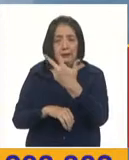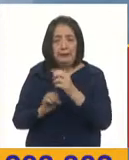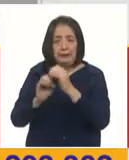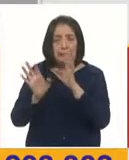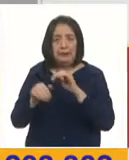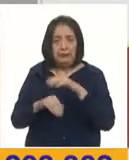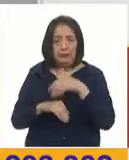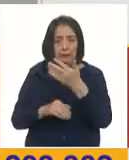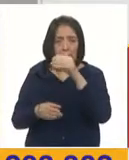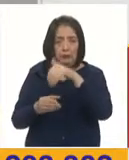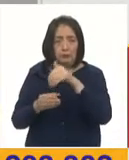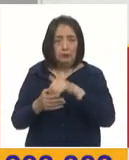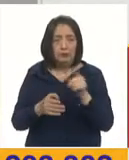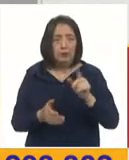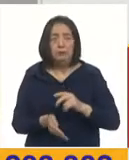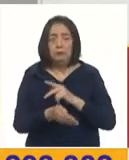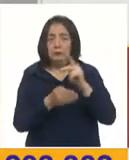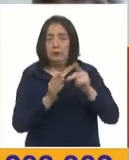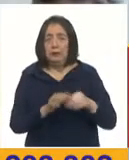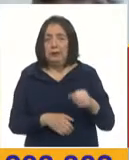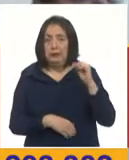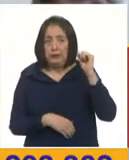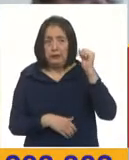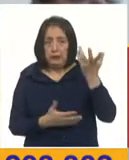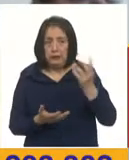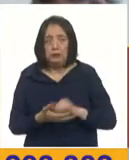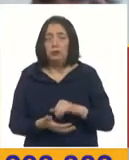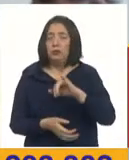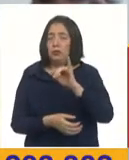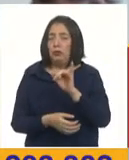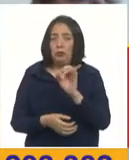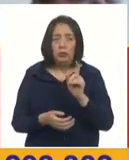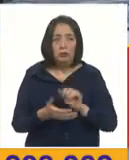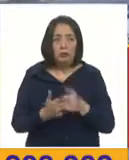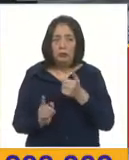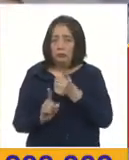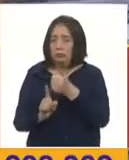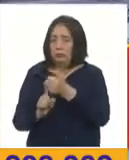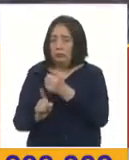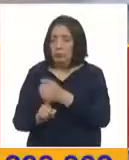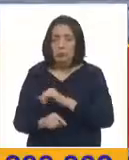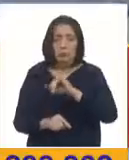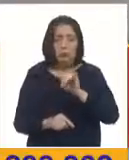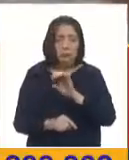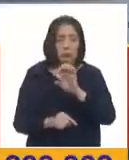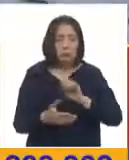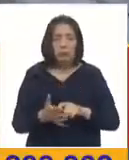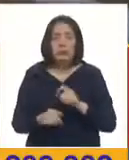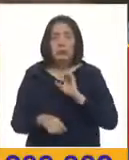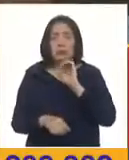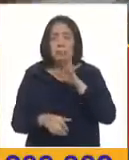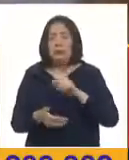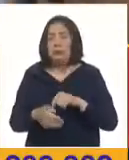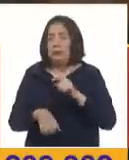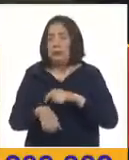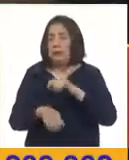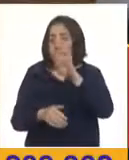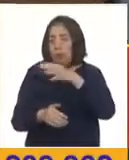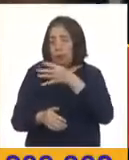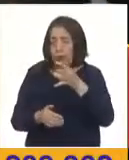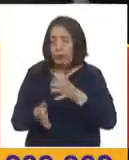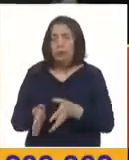elección según el especialista en derecho electoral jorge jáuregui son los propios jurados los que determinan el horario de recepción de